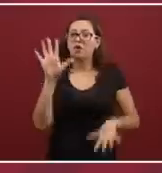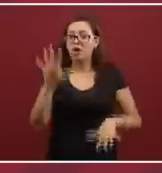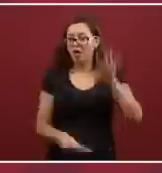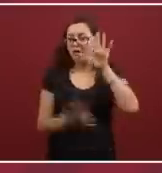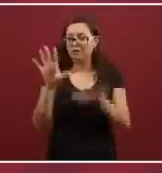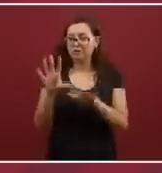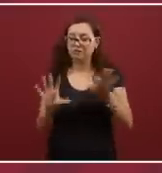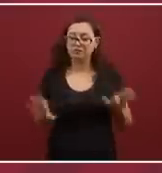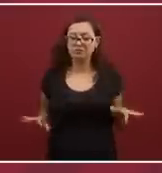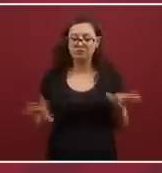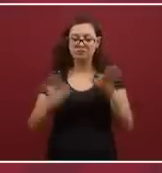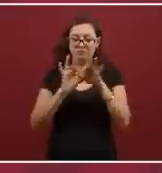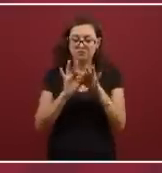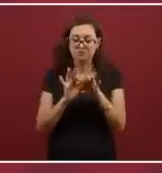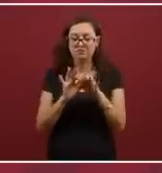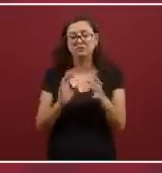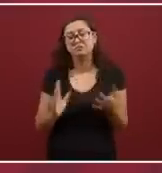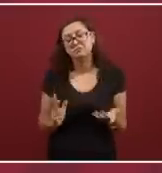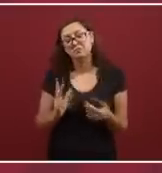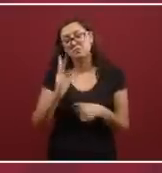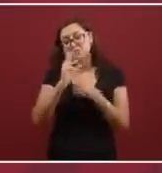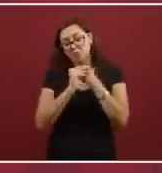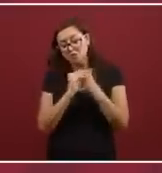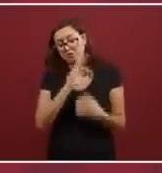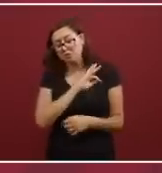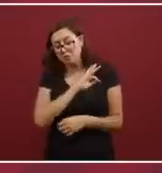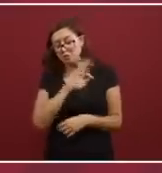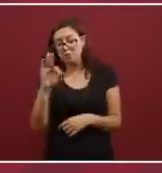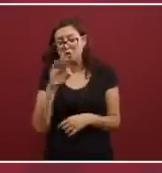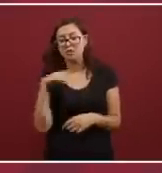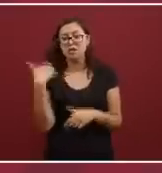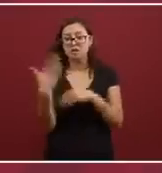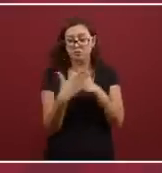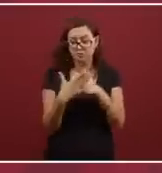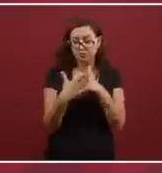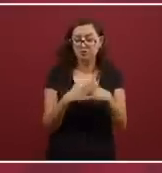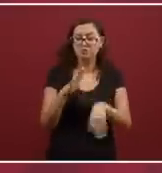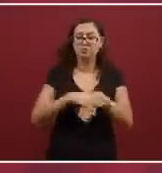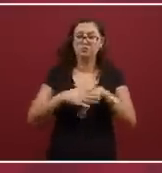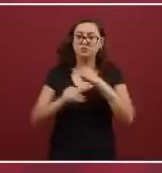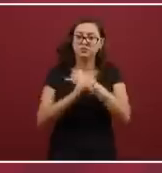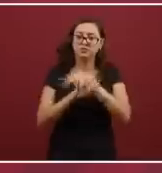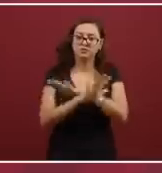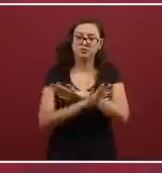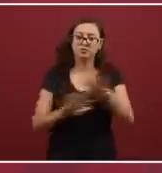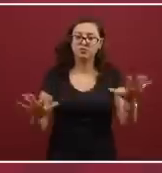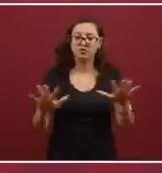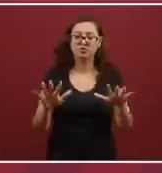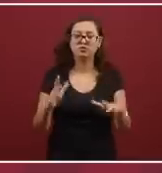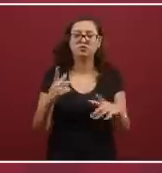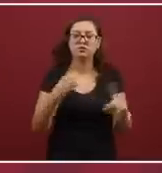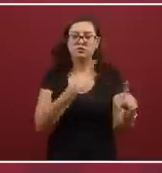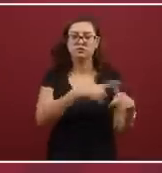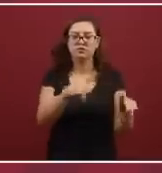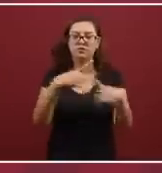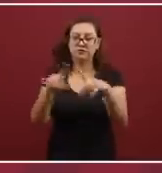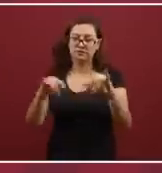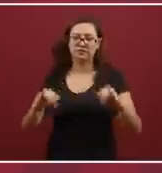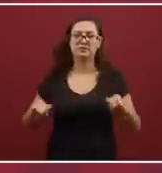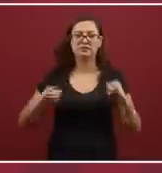presidente, en cuanto podamos dar a conocer la información, invitamos a las dependencias responsables para que lo